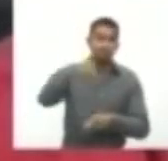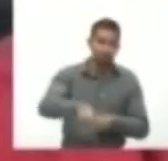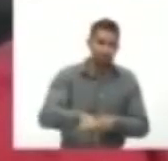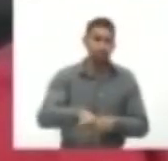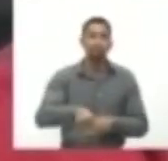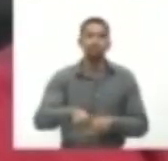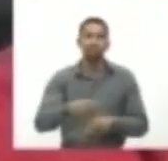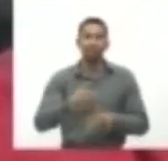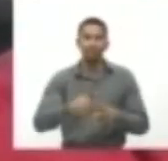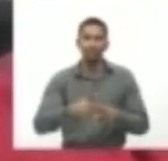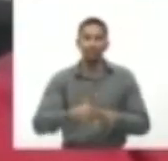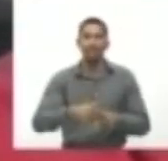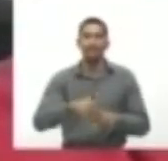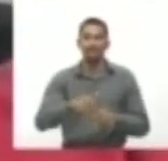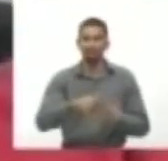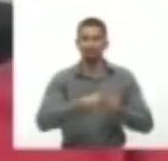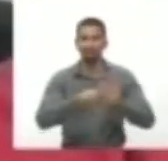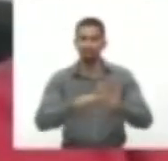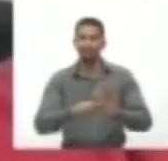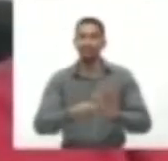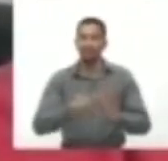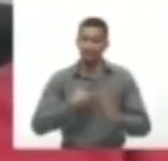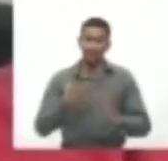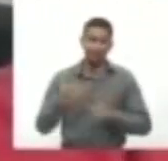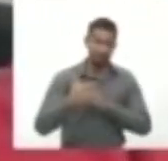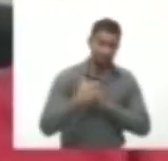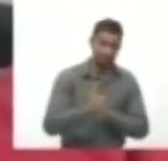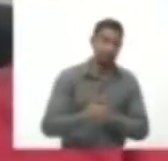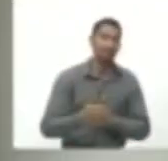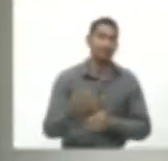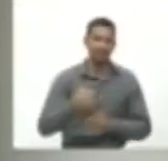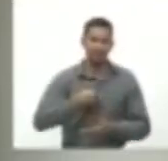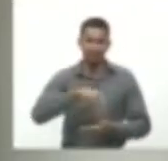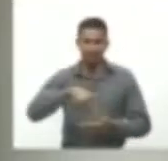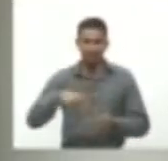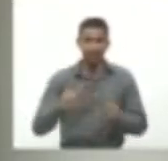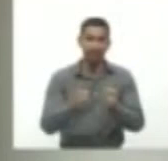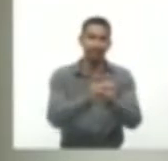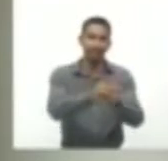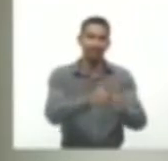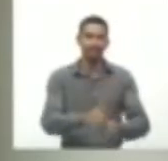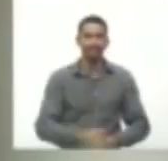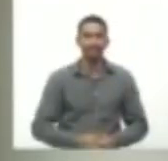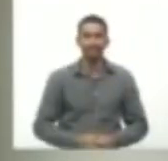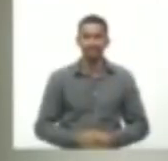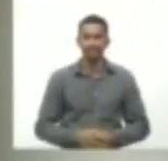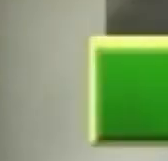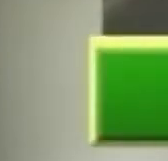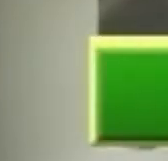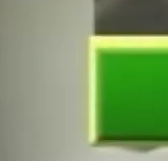Zona 1, sígueme y baila conmigo. Susurra en su oído.